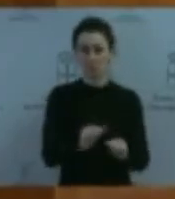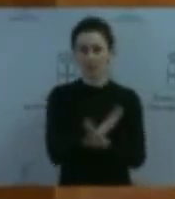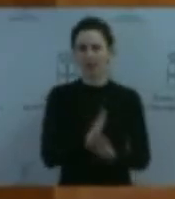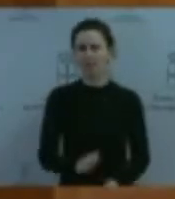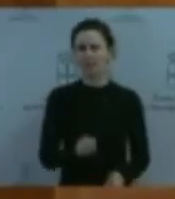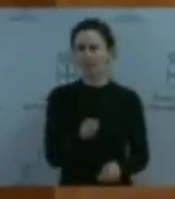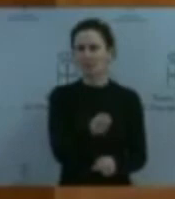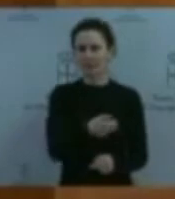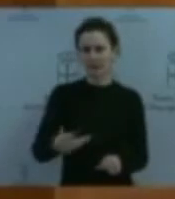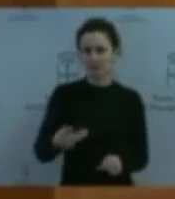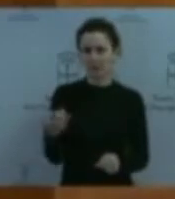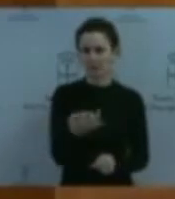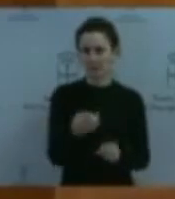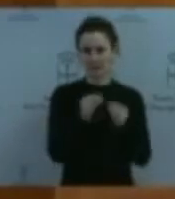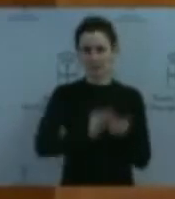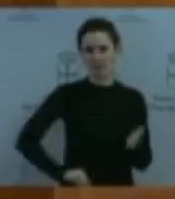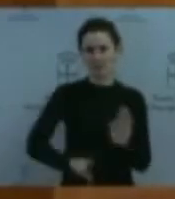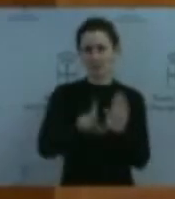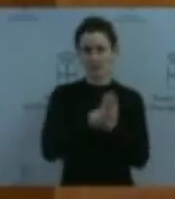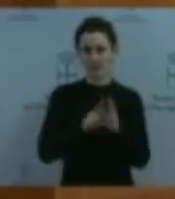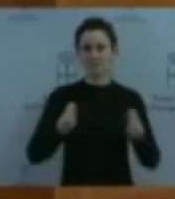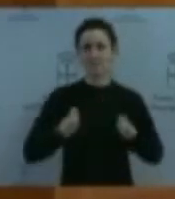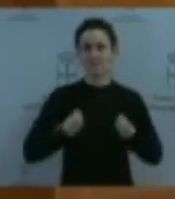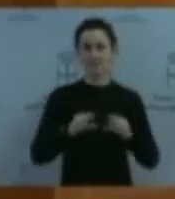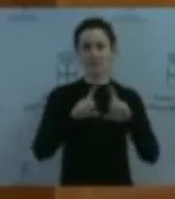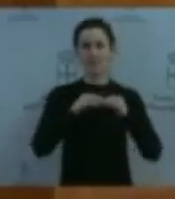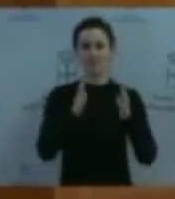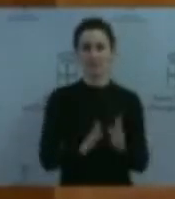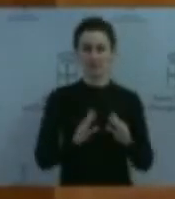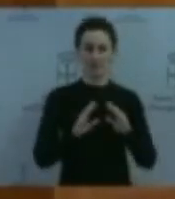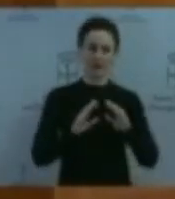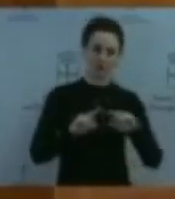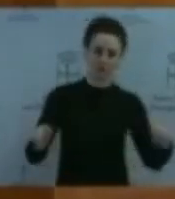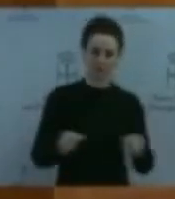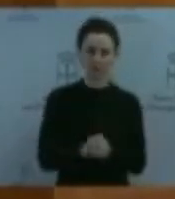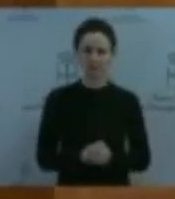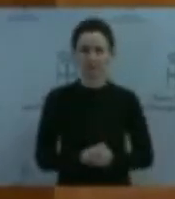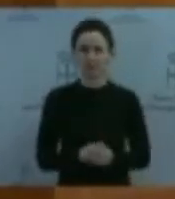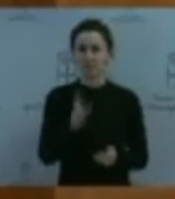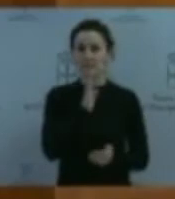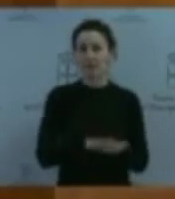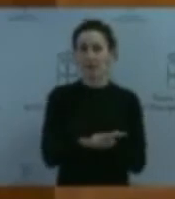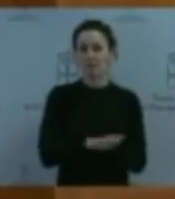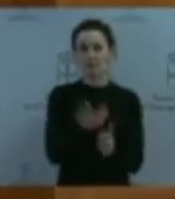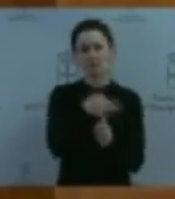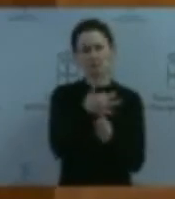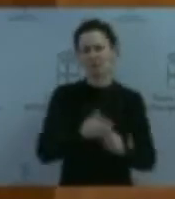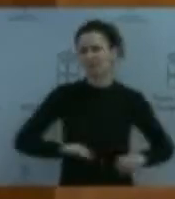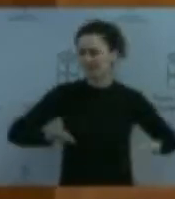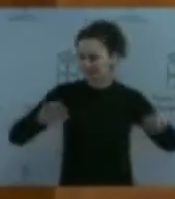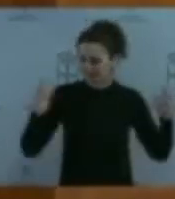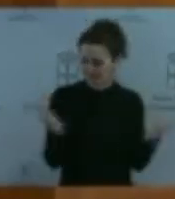de vivienda de Asturias. Por todo lo expuesto y ante la grave situación de emergencia que estamos viviendo, desde el Grupo Parlamentario de Podemos